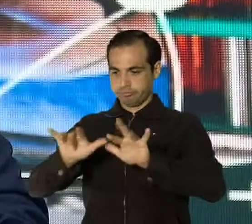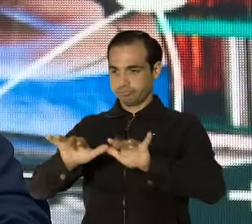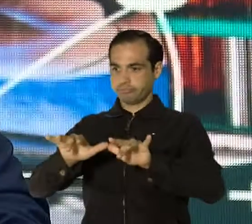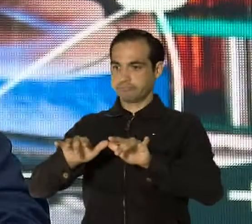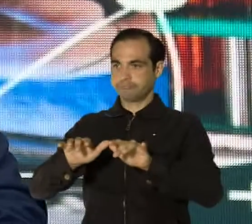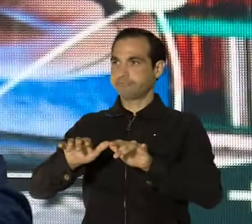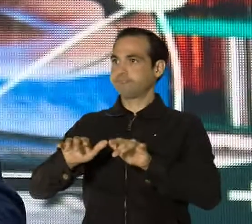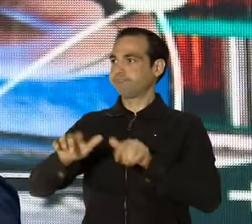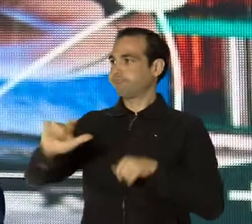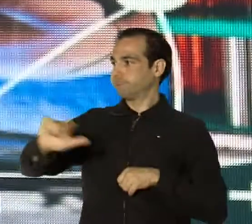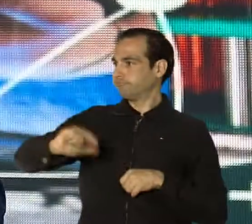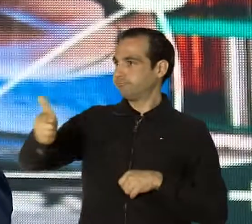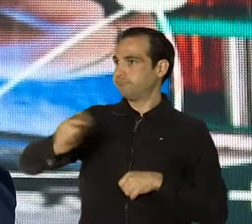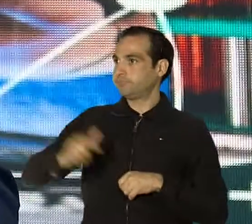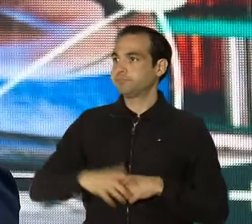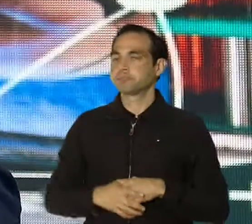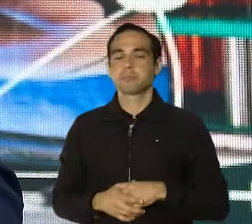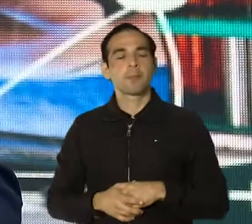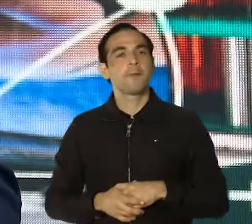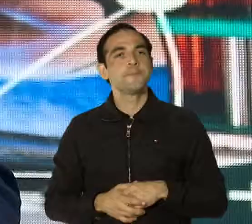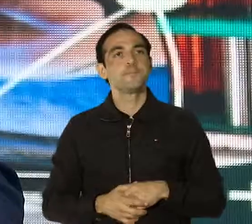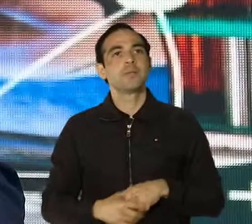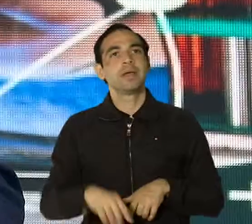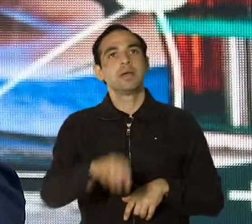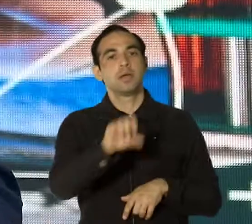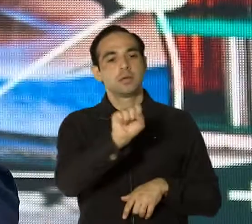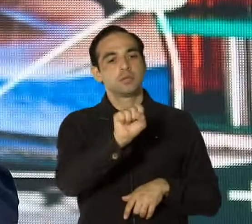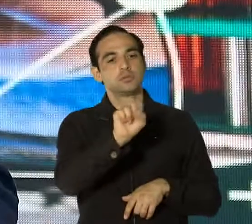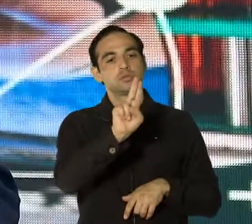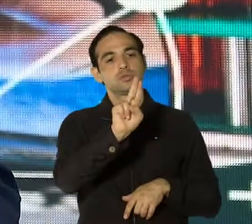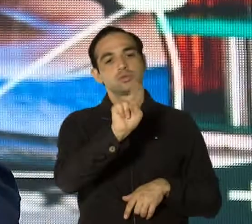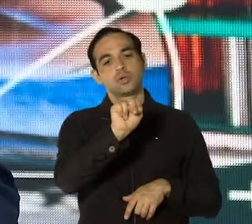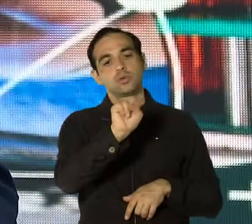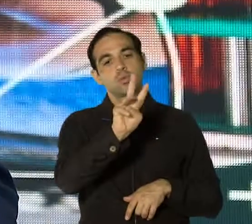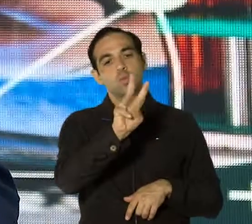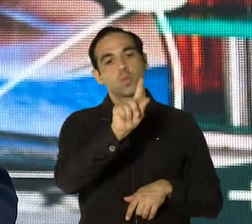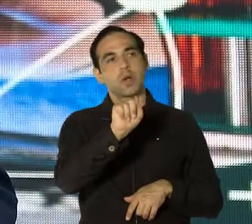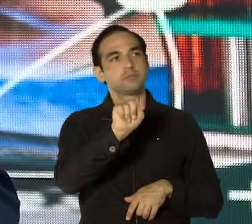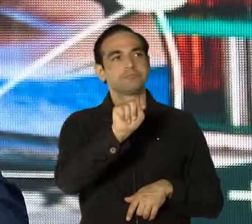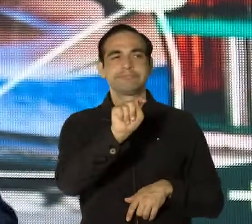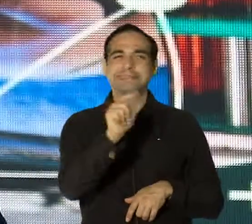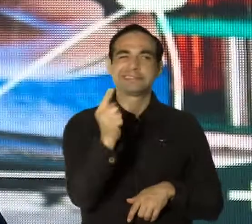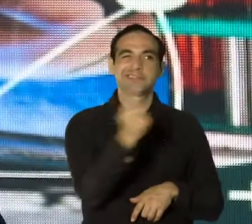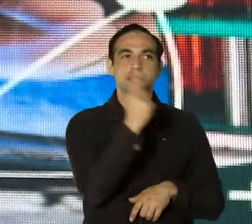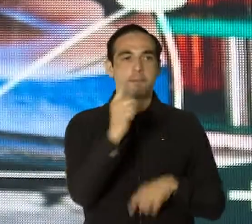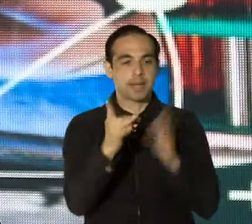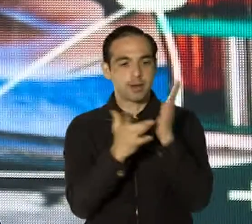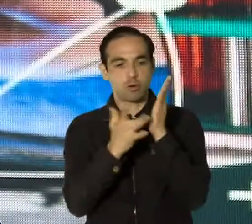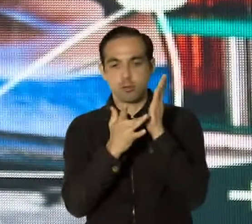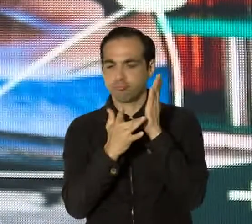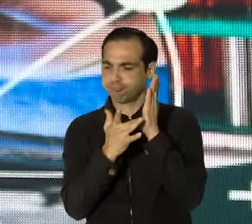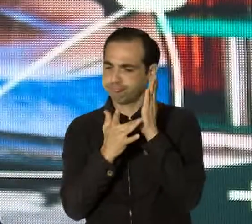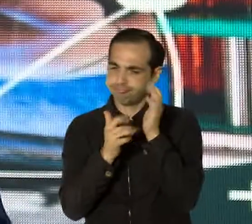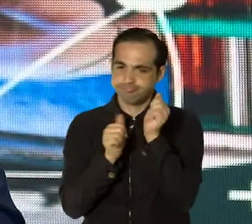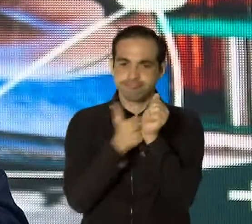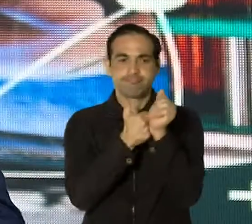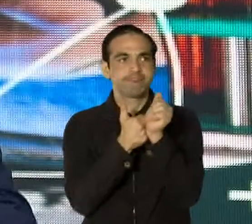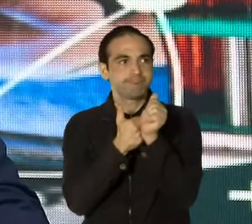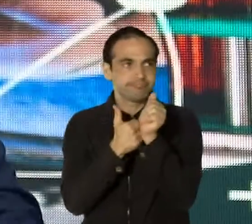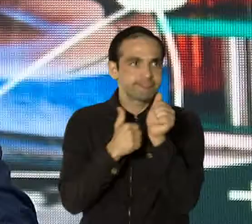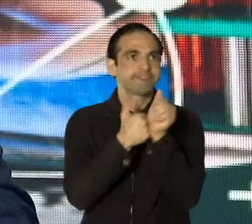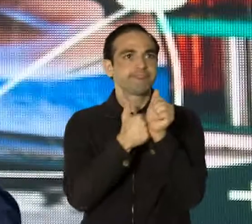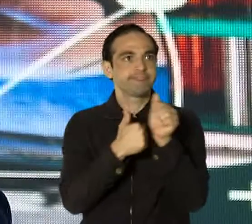Bueno, SunWest siempre se ha mantenido a la vanguardia, ¿verdad?, de todo. Nosotros nos hemos convertido en